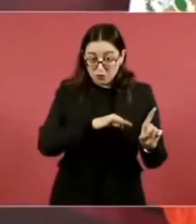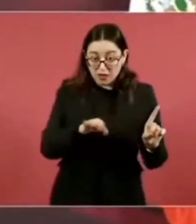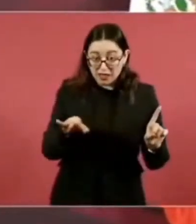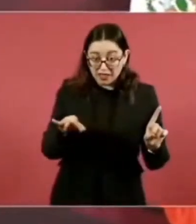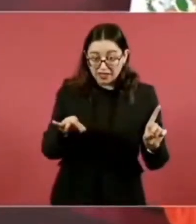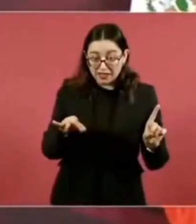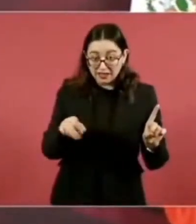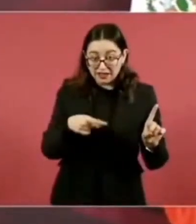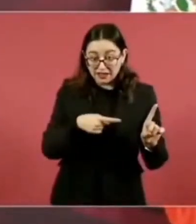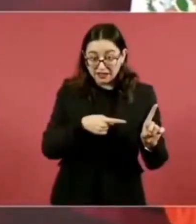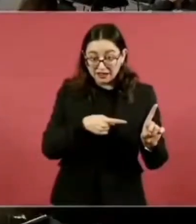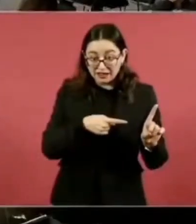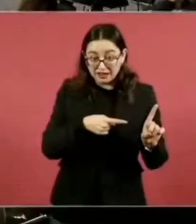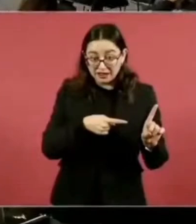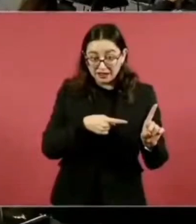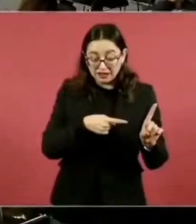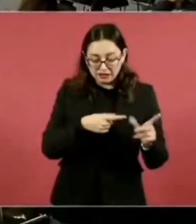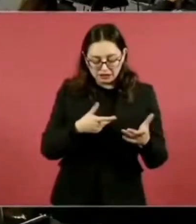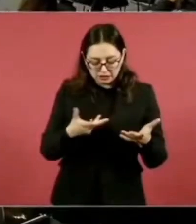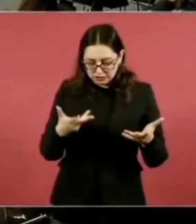a ver,